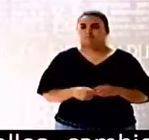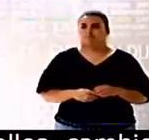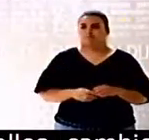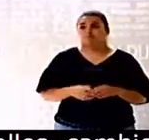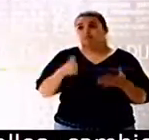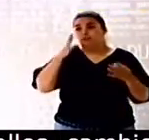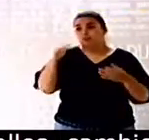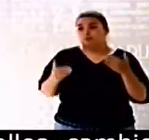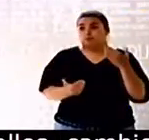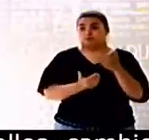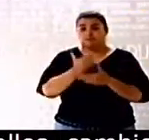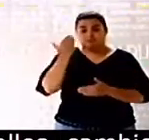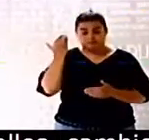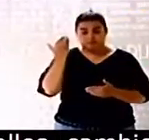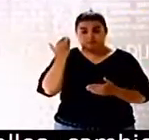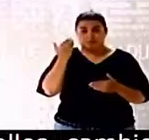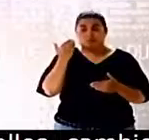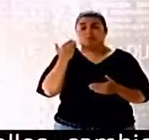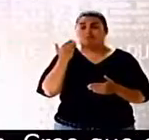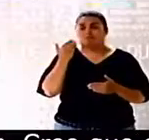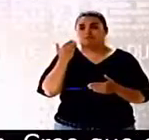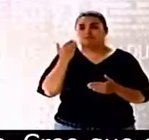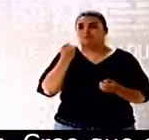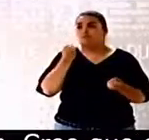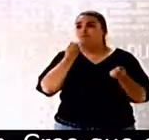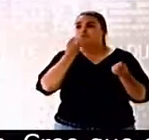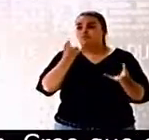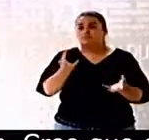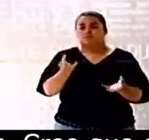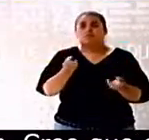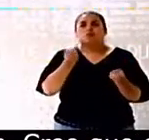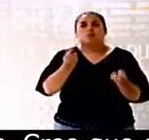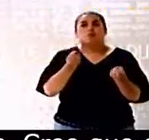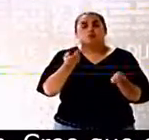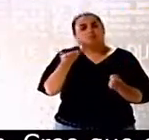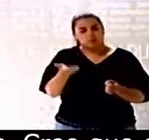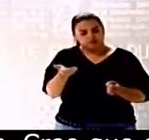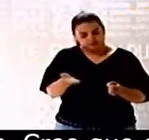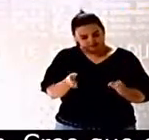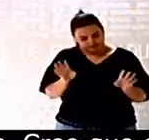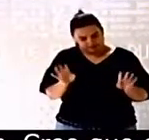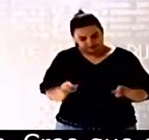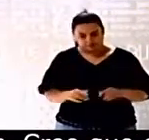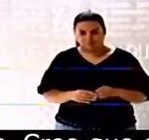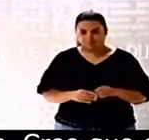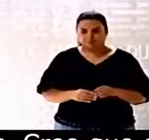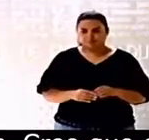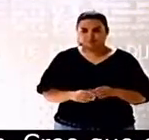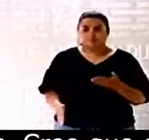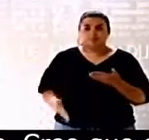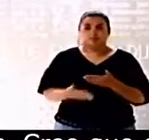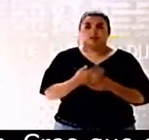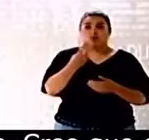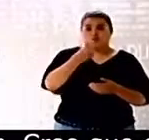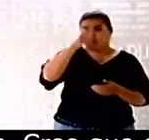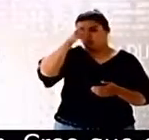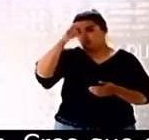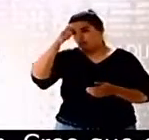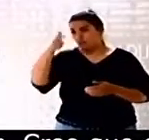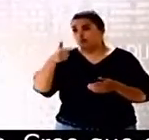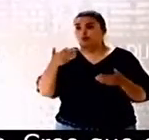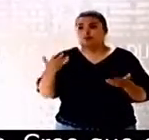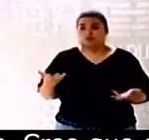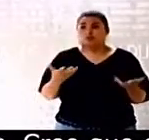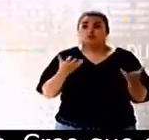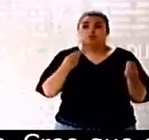esta mañana el avance informativo es importante, se perimetran 2 pueblos y, por tanto, hay